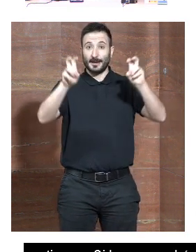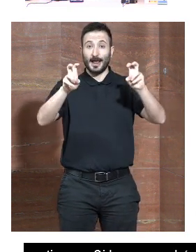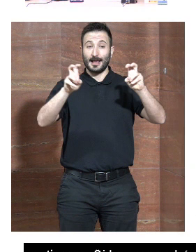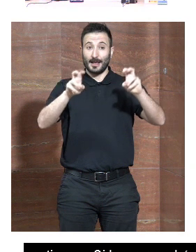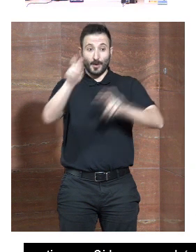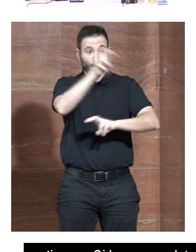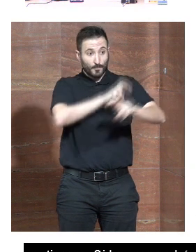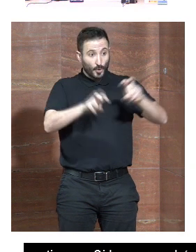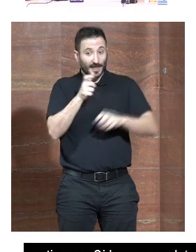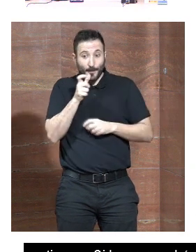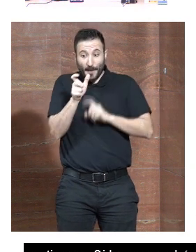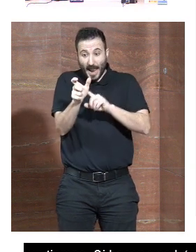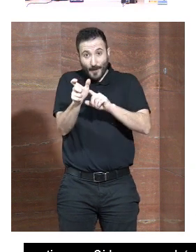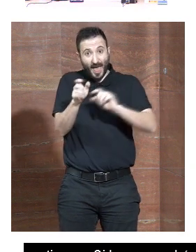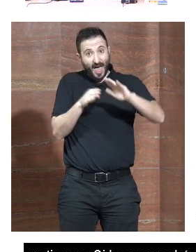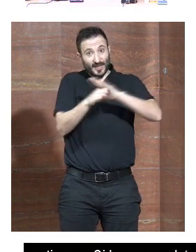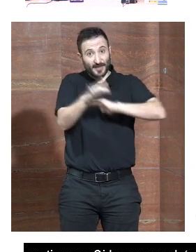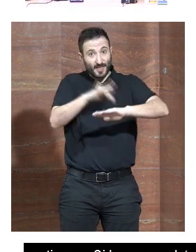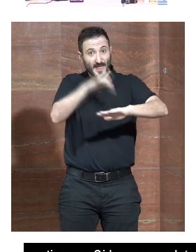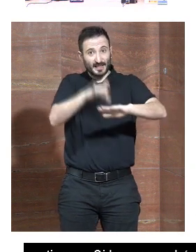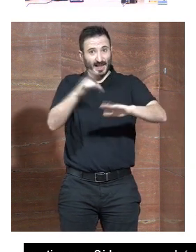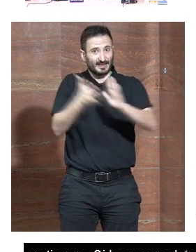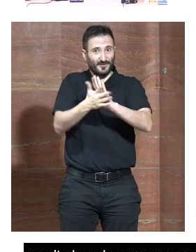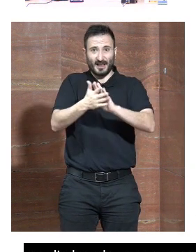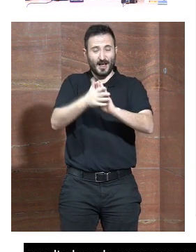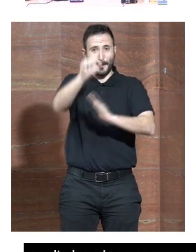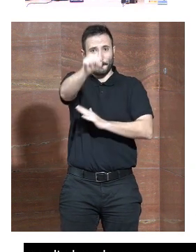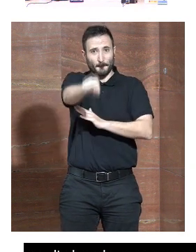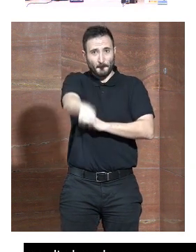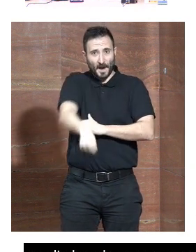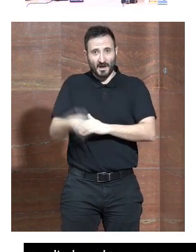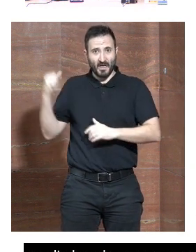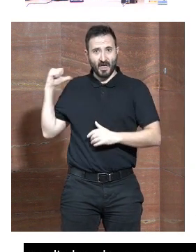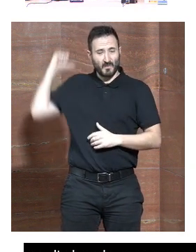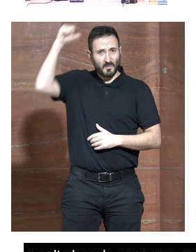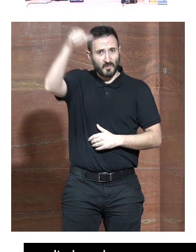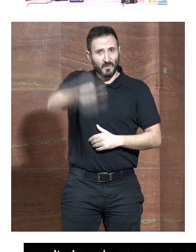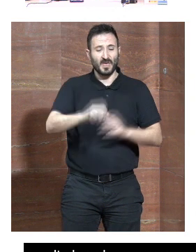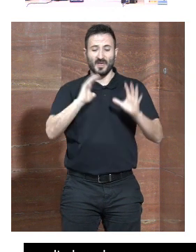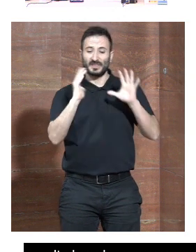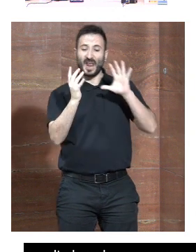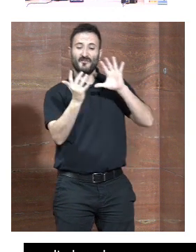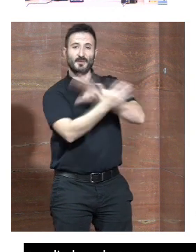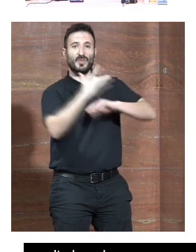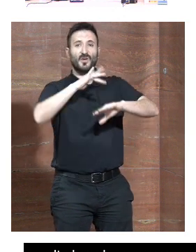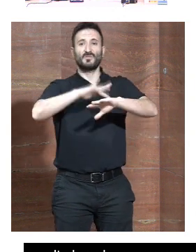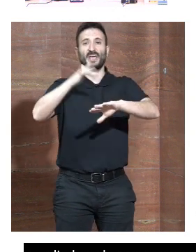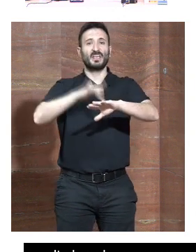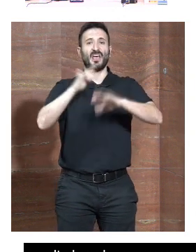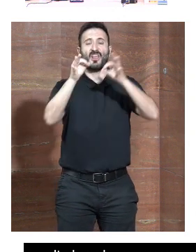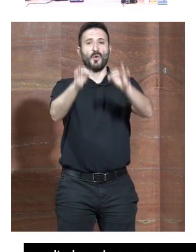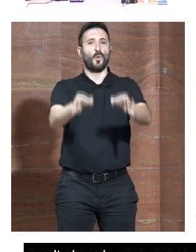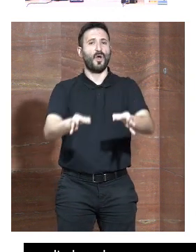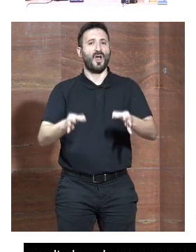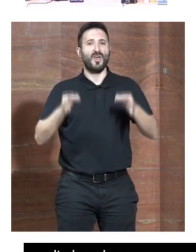Las búsquedas del término accesibilidad digital están planas desde hace años y años. Las de transformación digital han adquirido una pendiente,